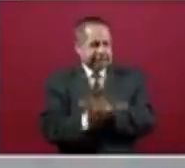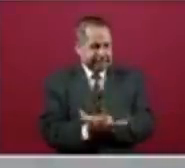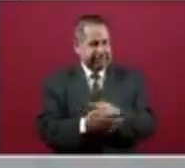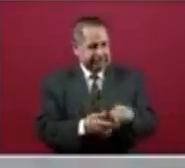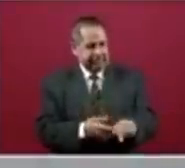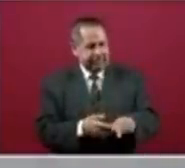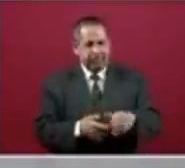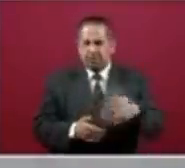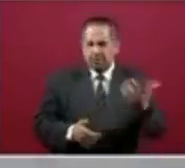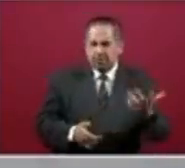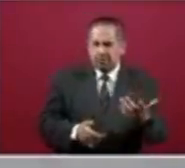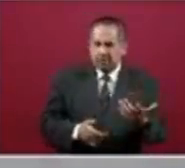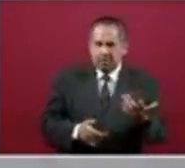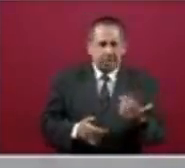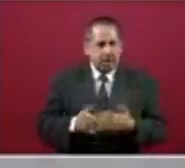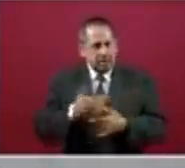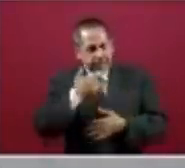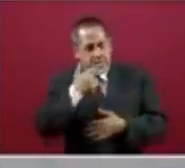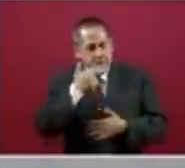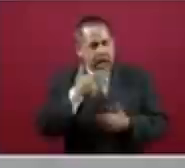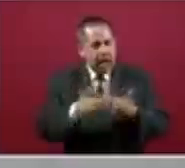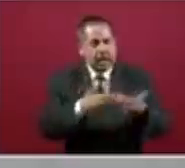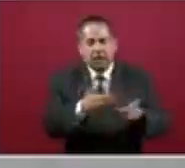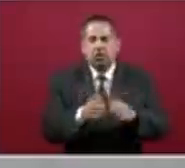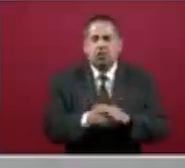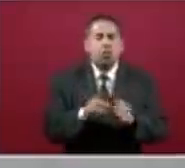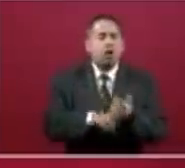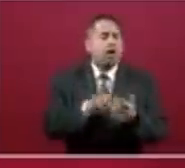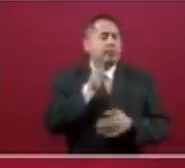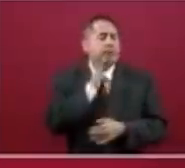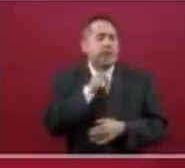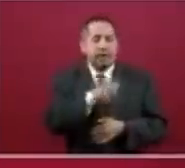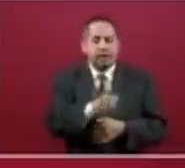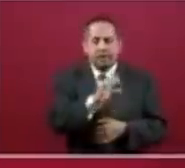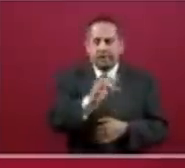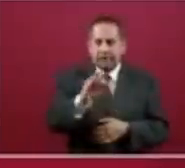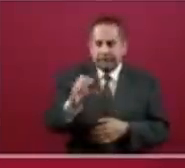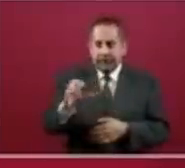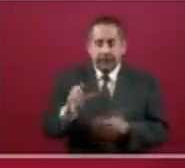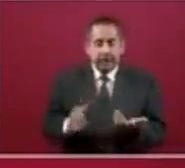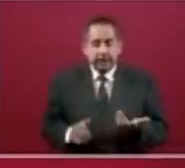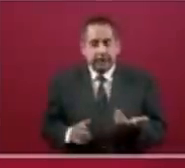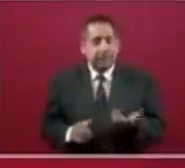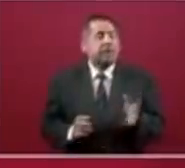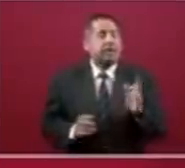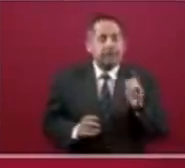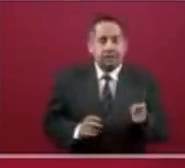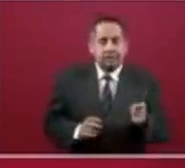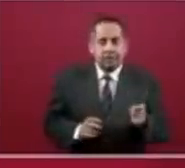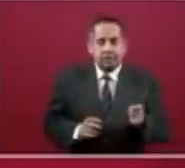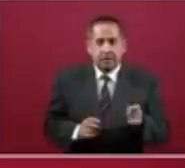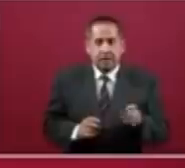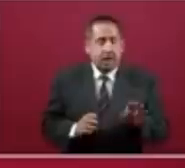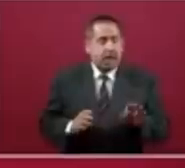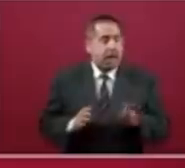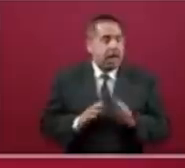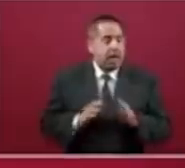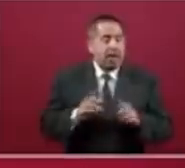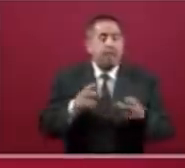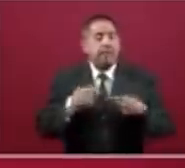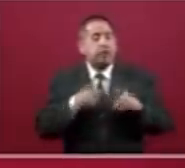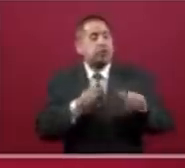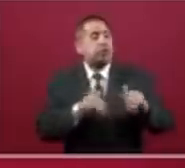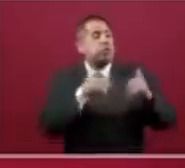en vez de mejorar las cosas en Pemex, en la Comisión Federal, en vez de beneficiar a los consumidores,